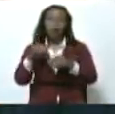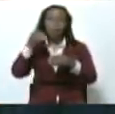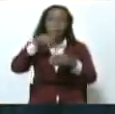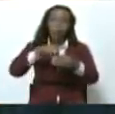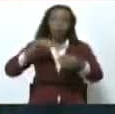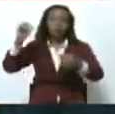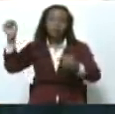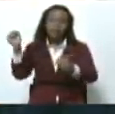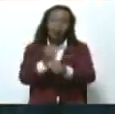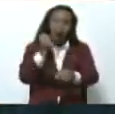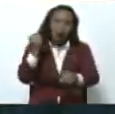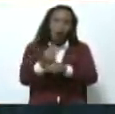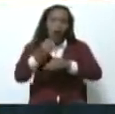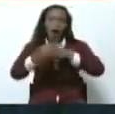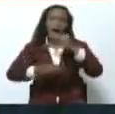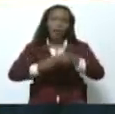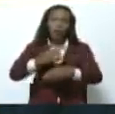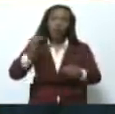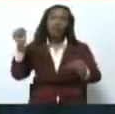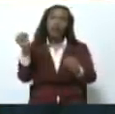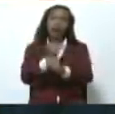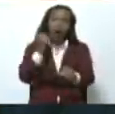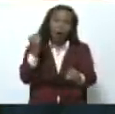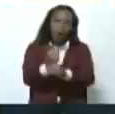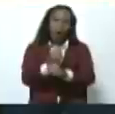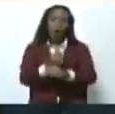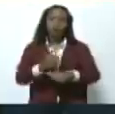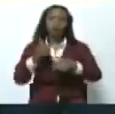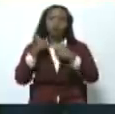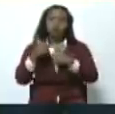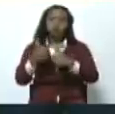trabajo, producto de un trabajo